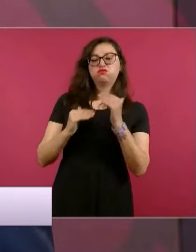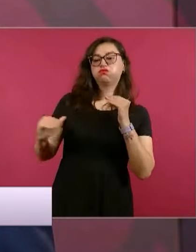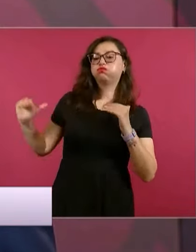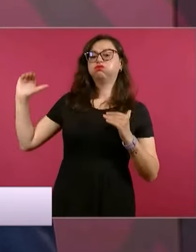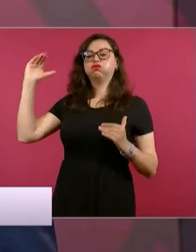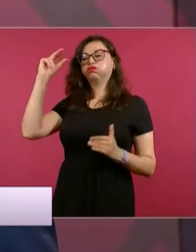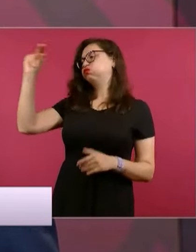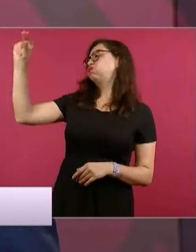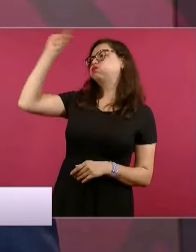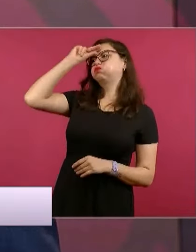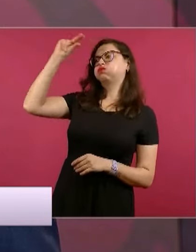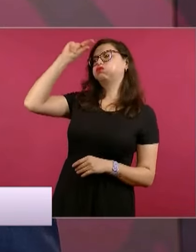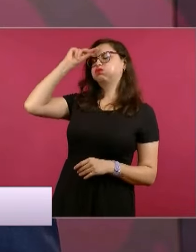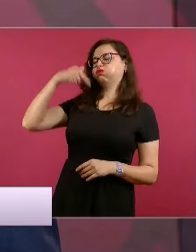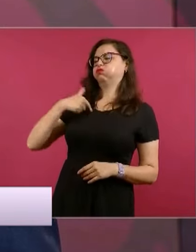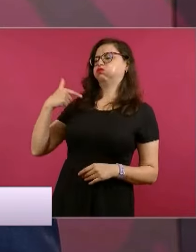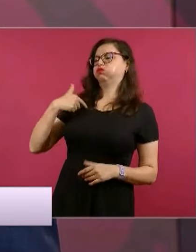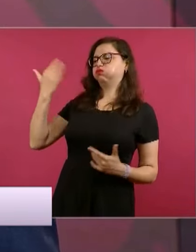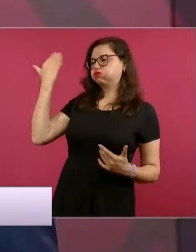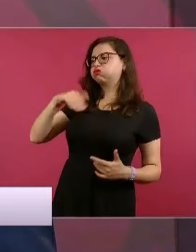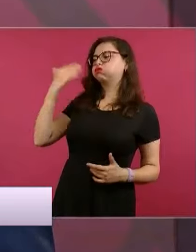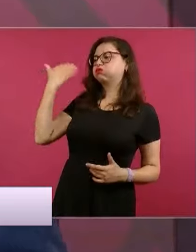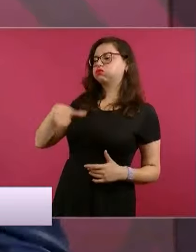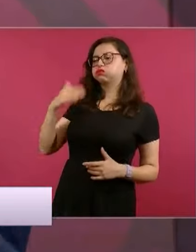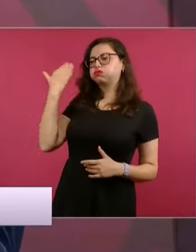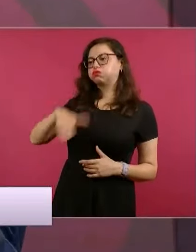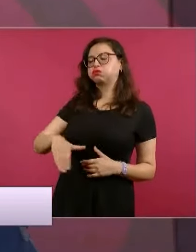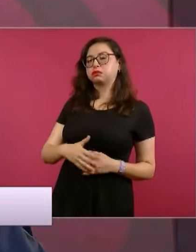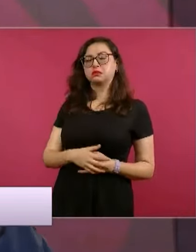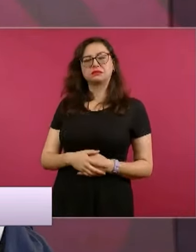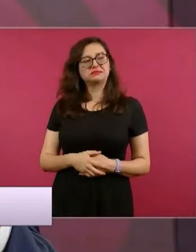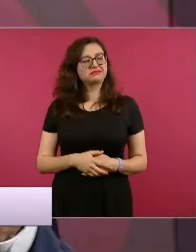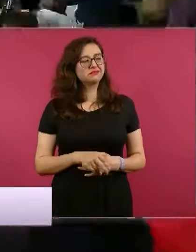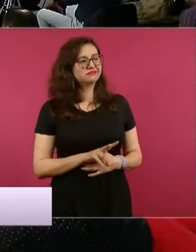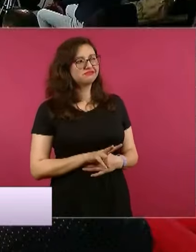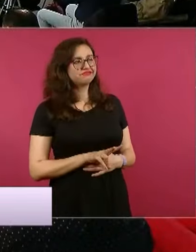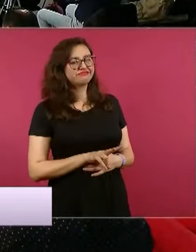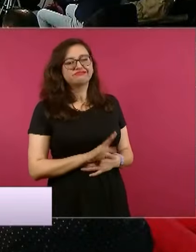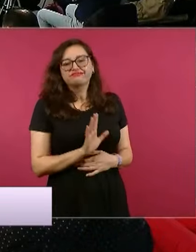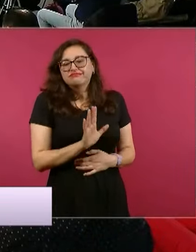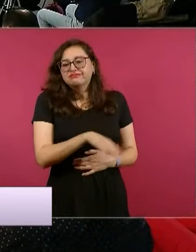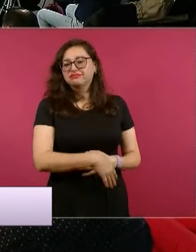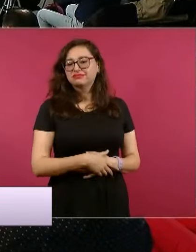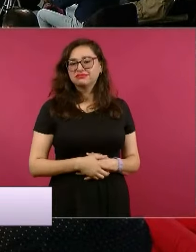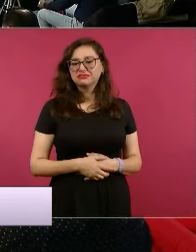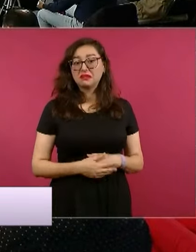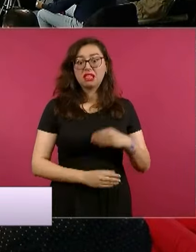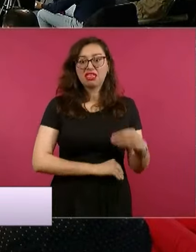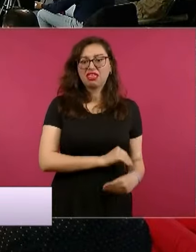supuestos policías municipales de estos municipios que están en la franja fronteriza,